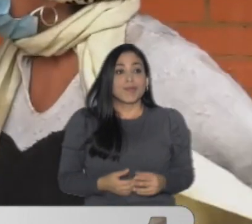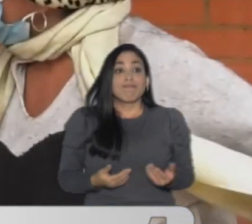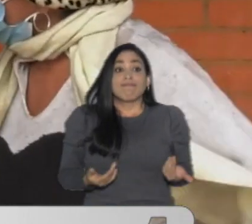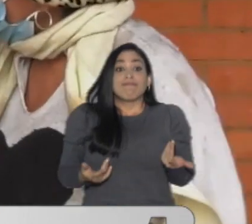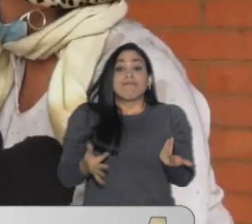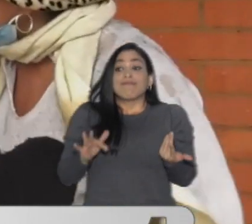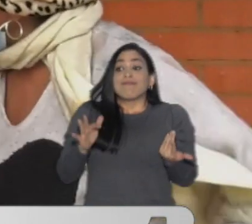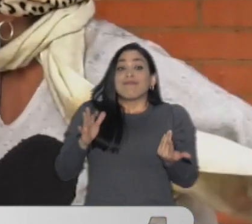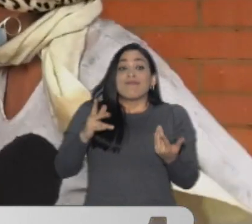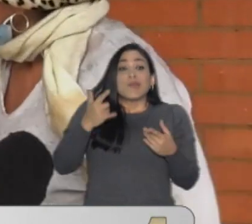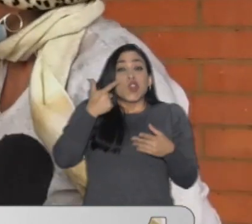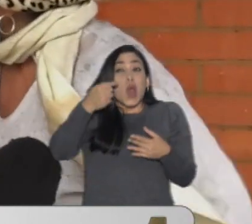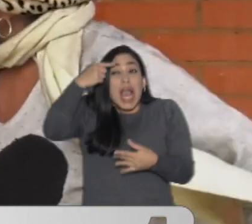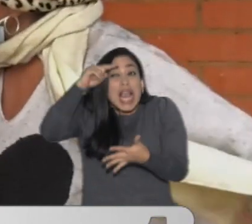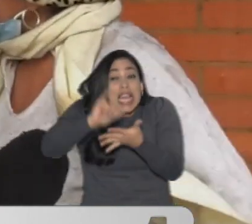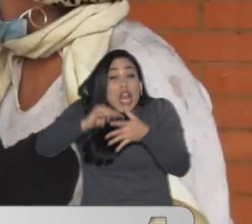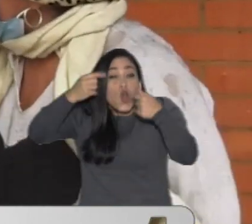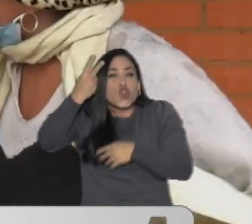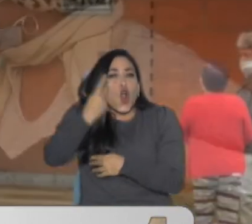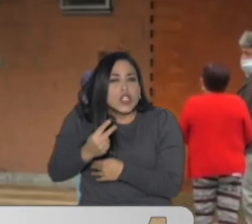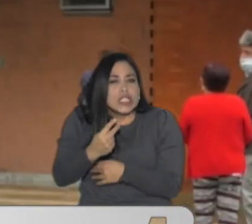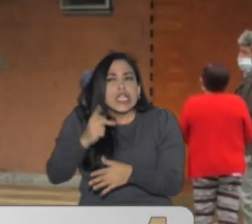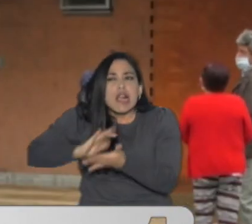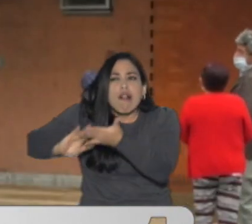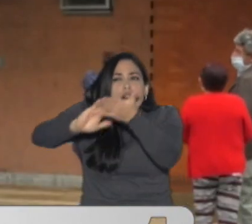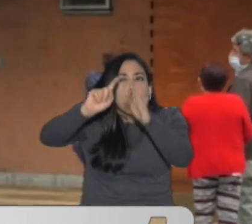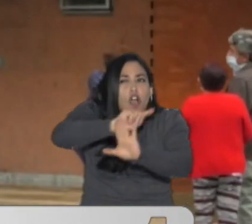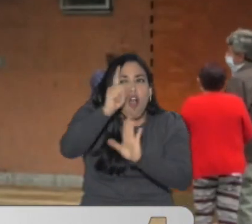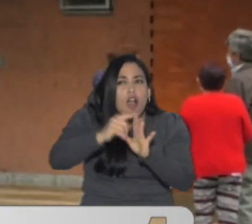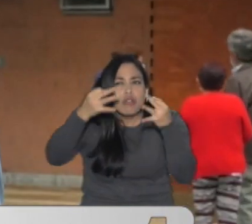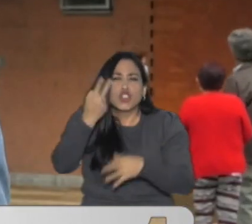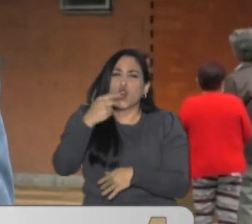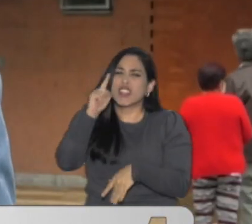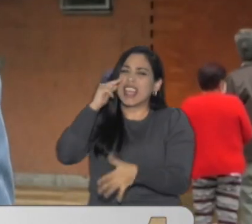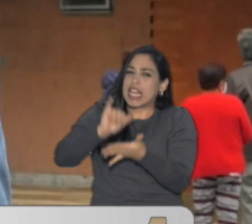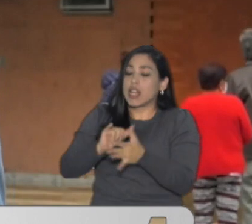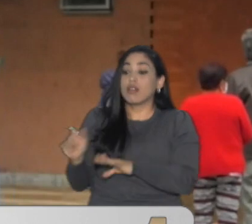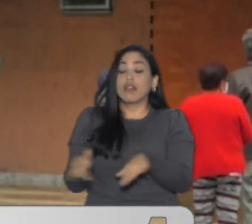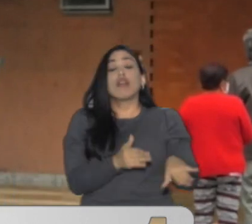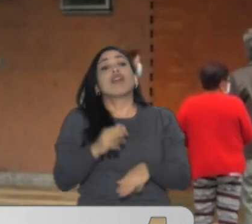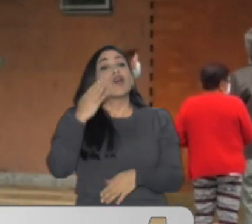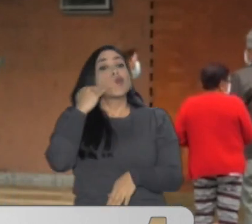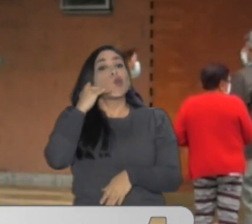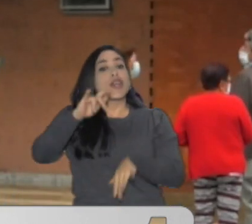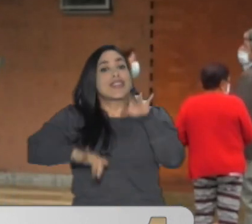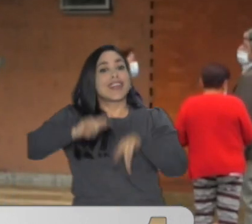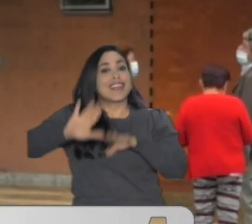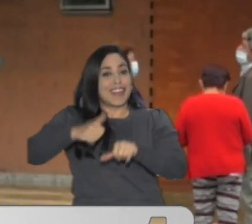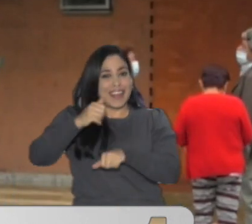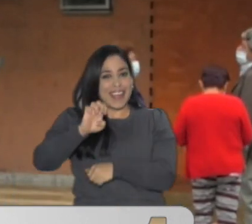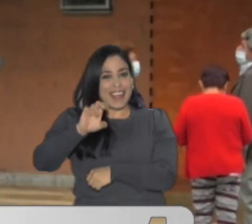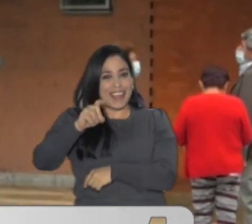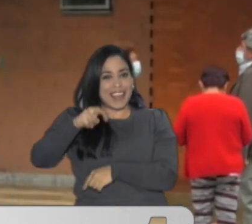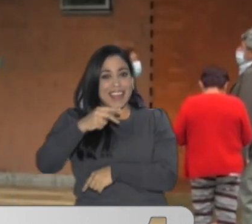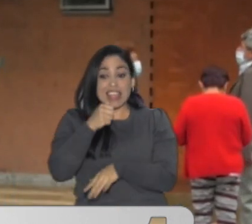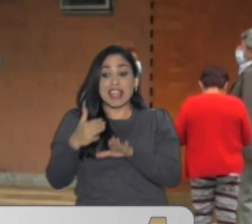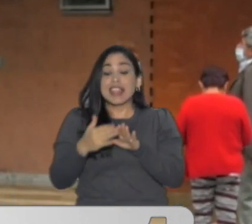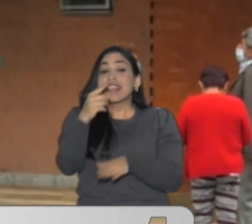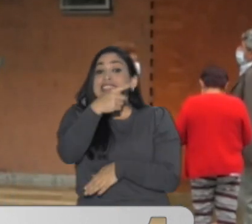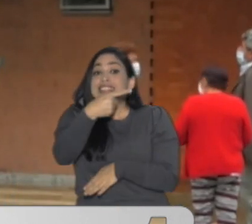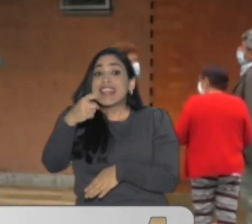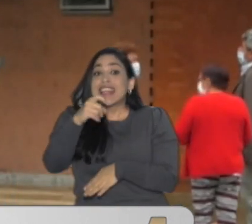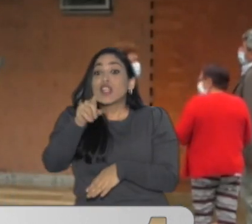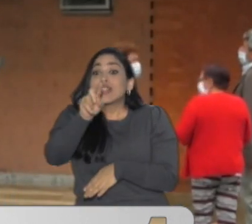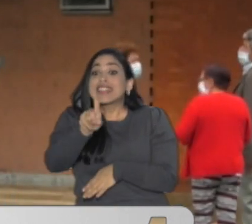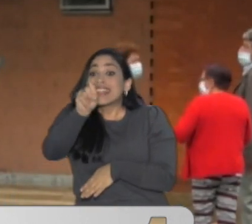está, para dejarlo bien, yo creo que por ahí 2 días. La secretaria de Educación, Egna Bonilla, recordemos, le entregó